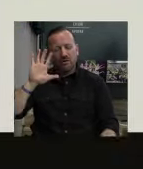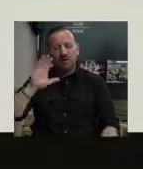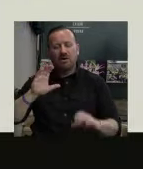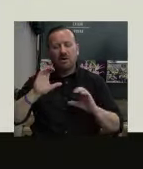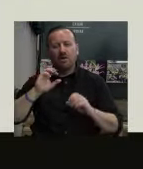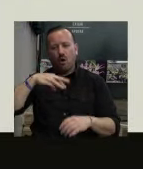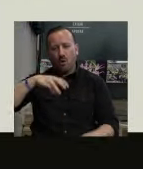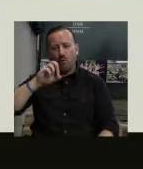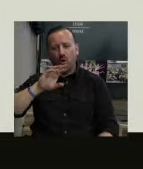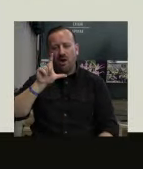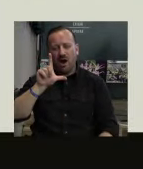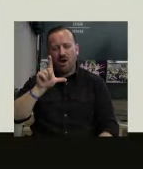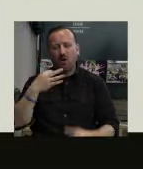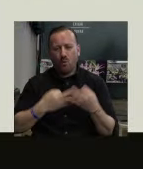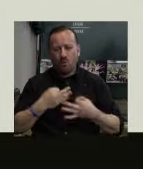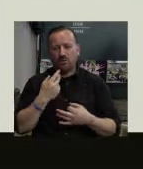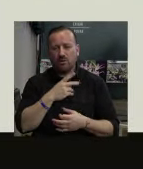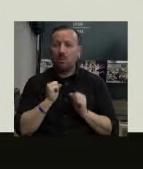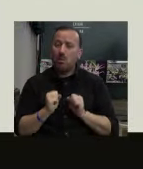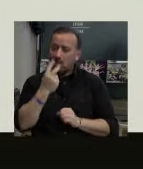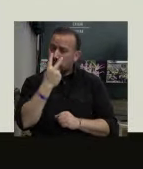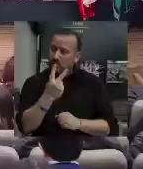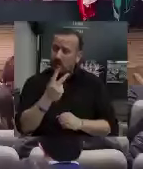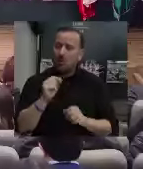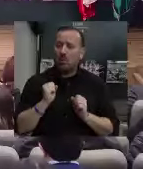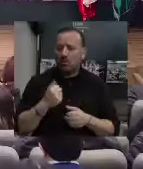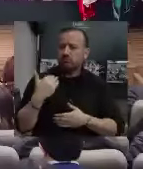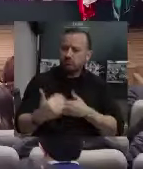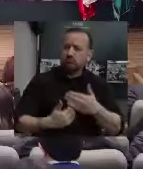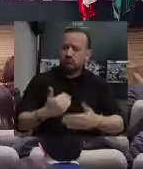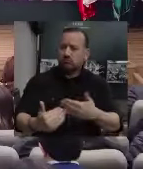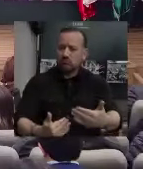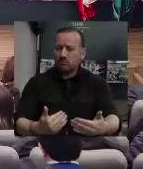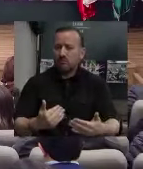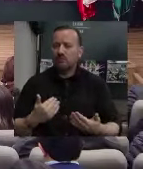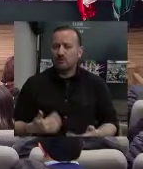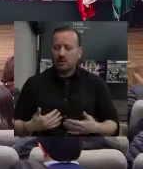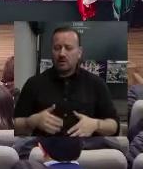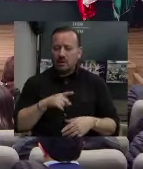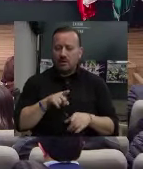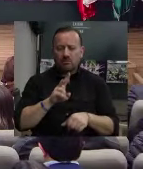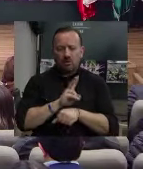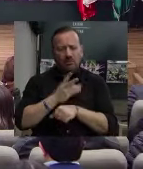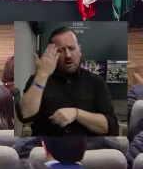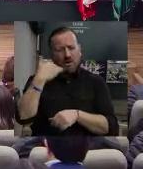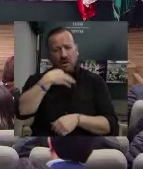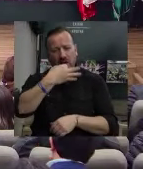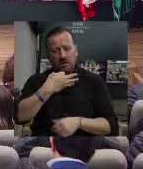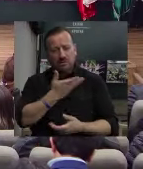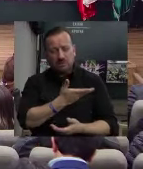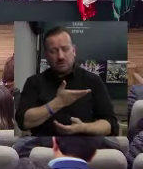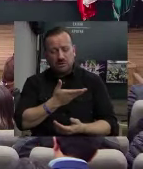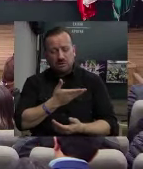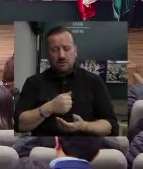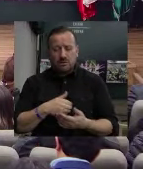entonces uno podrá ver uno podrá avanzar ya el profesor sengue decía Mira si yo quiero